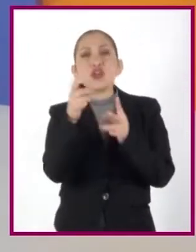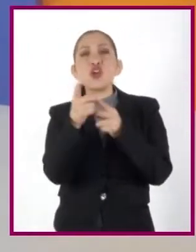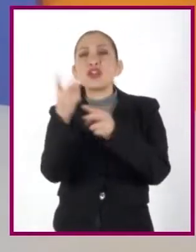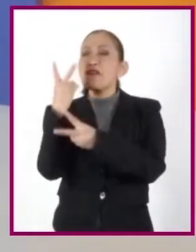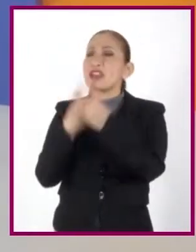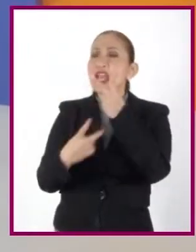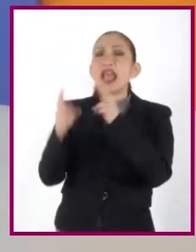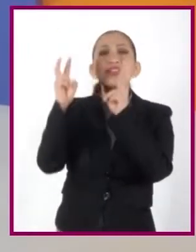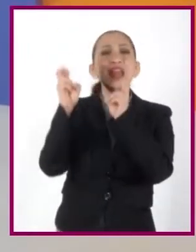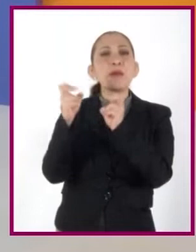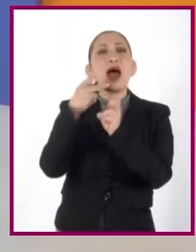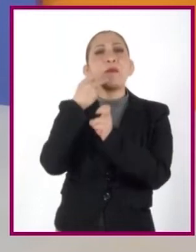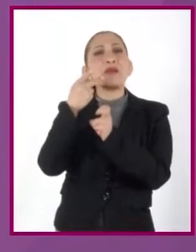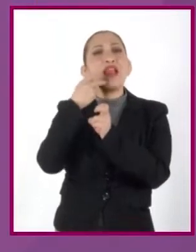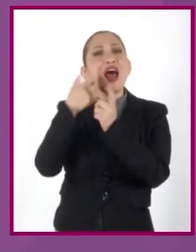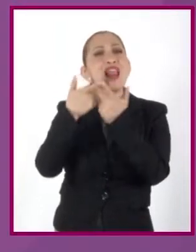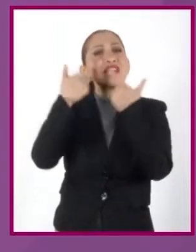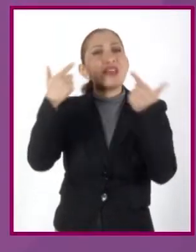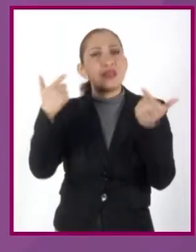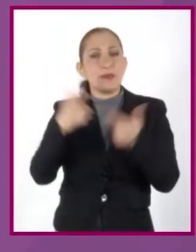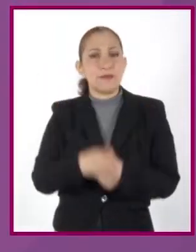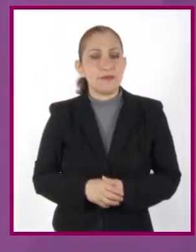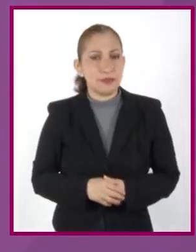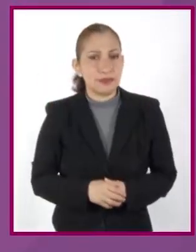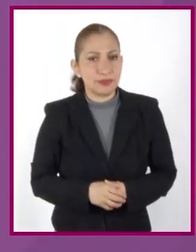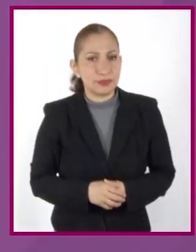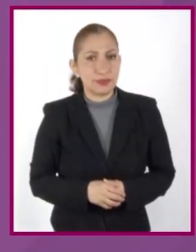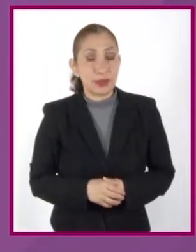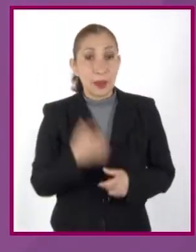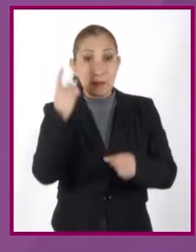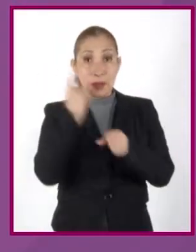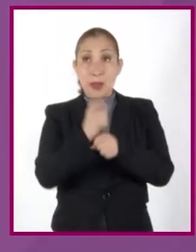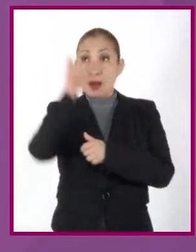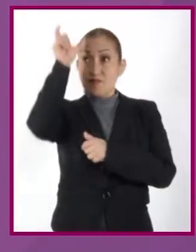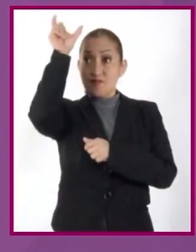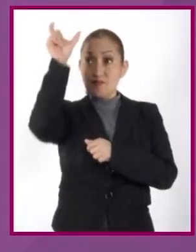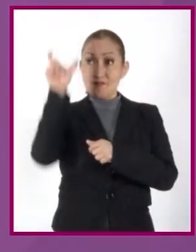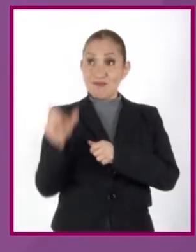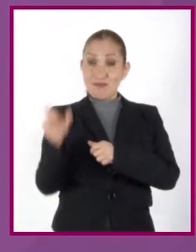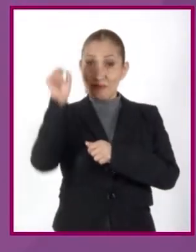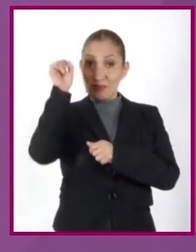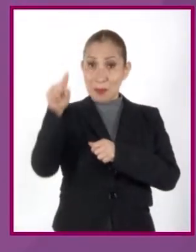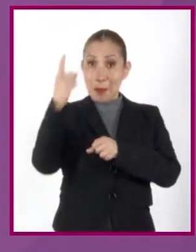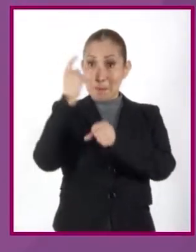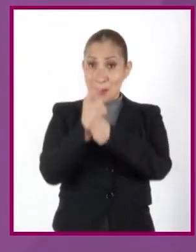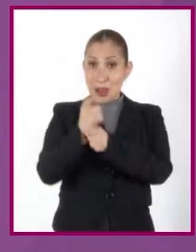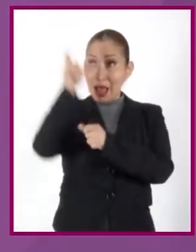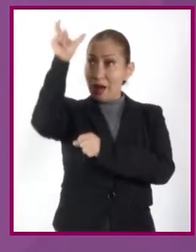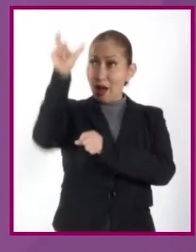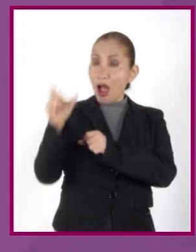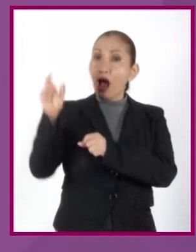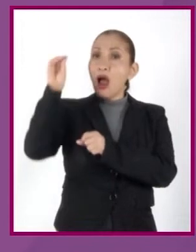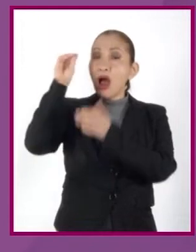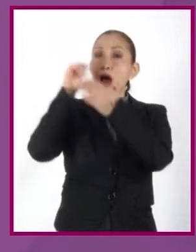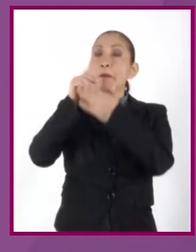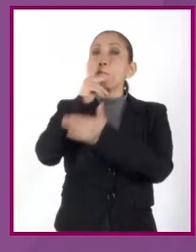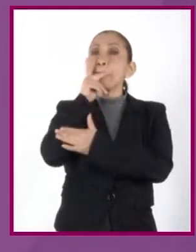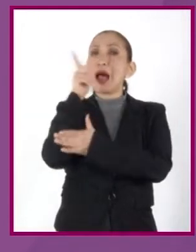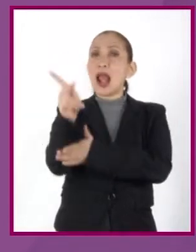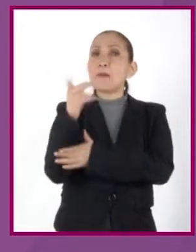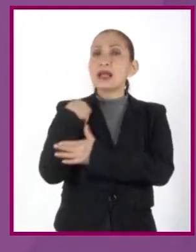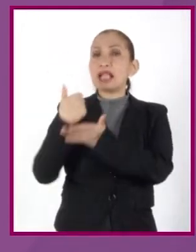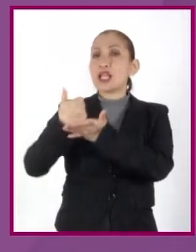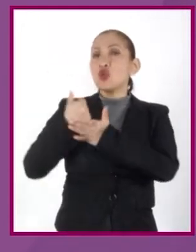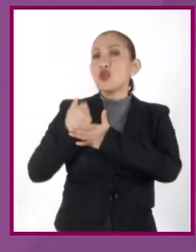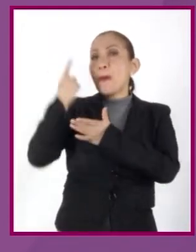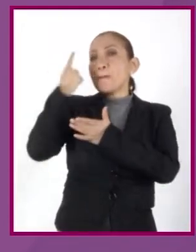y el tema que maneja la leyenda en cuestión. En la parte superior del cuadro, justo en la primera hilera, colocaremos las palabras que nos servirán